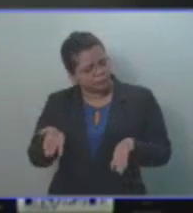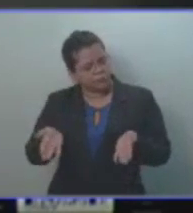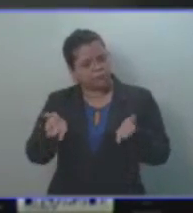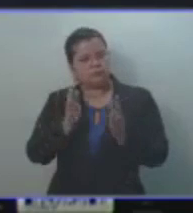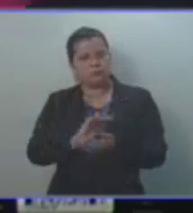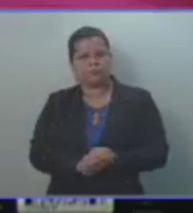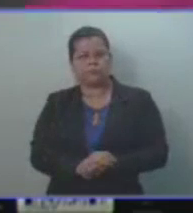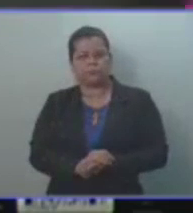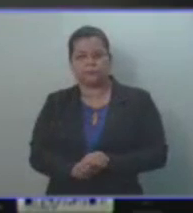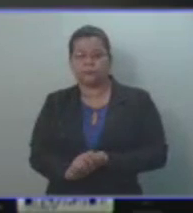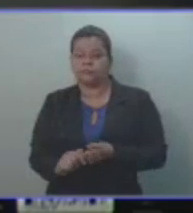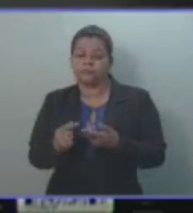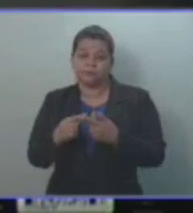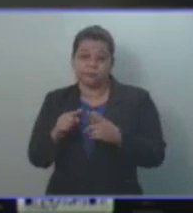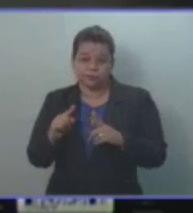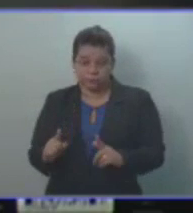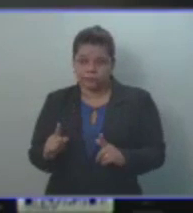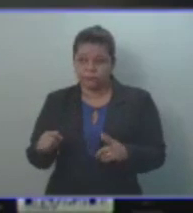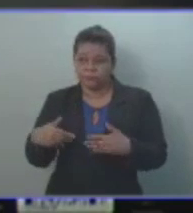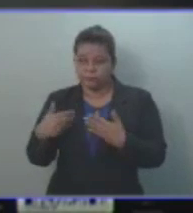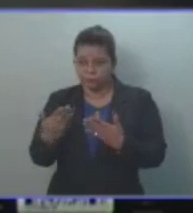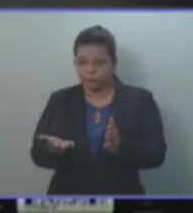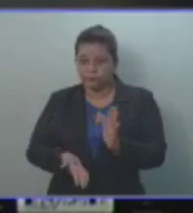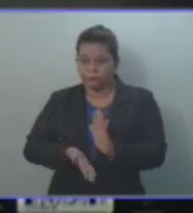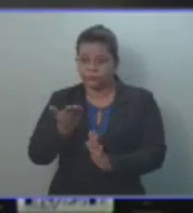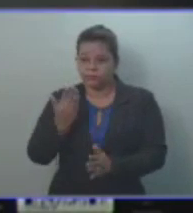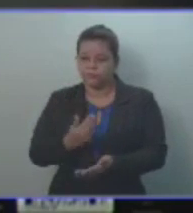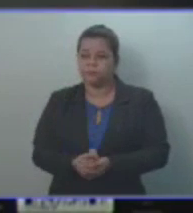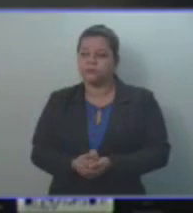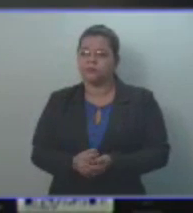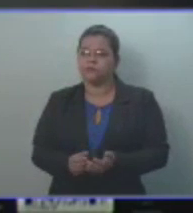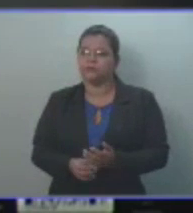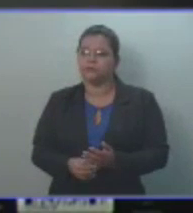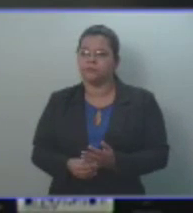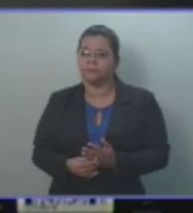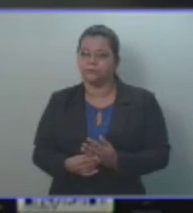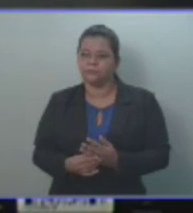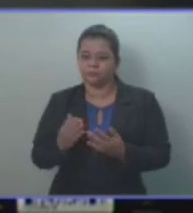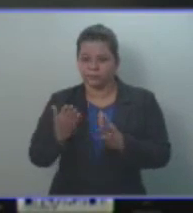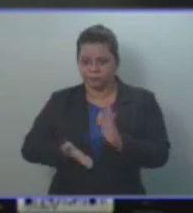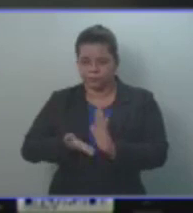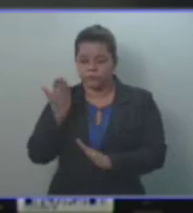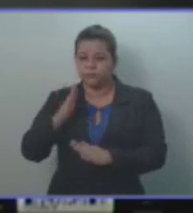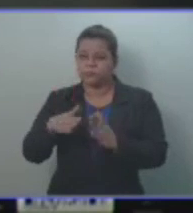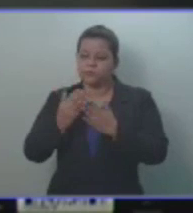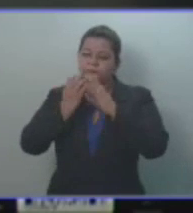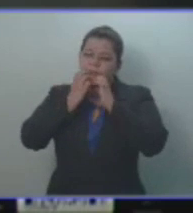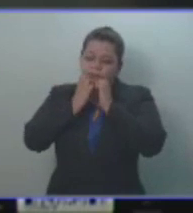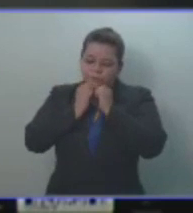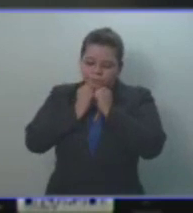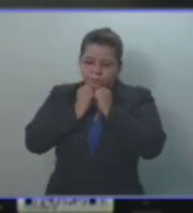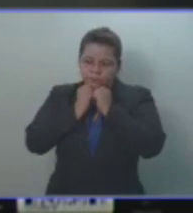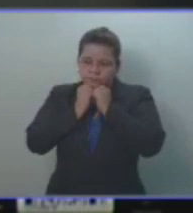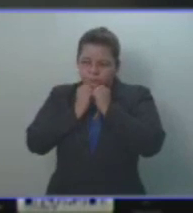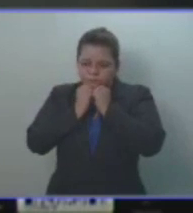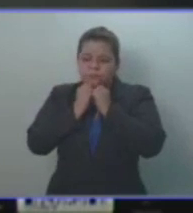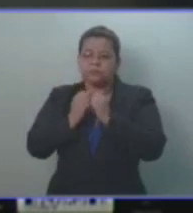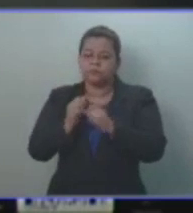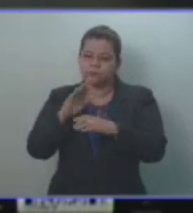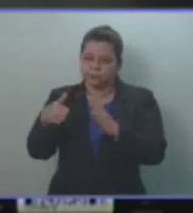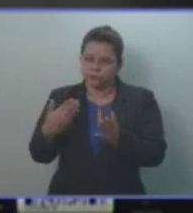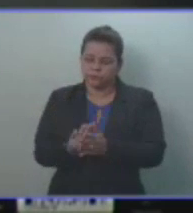los entrega únicamente al definirse la prefactibilidad, sostenibilidad y